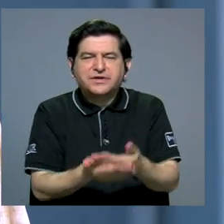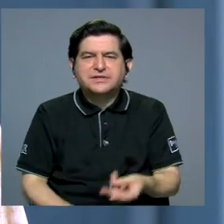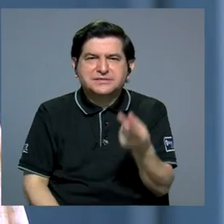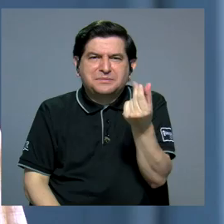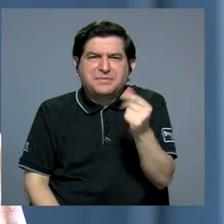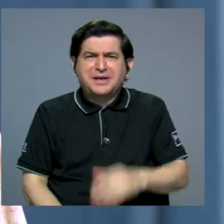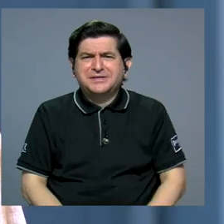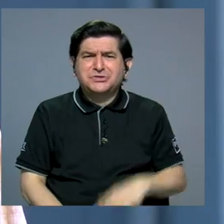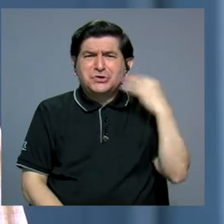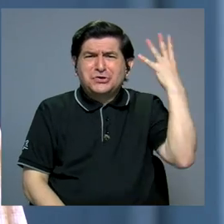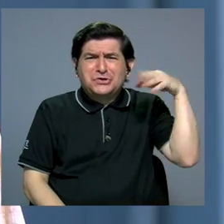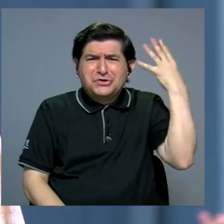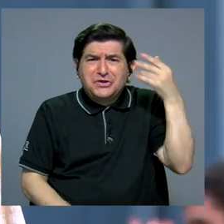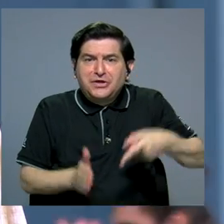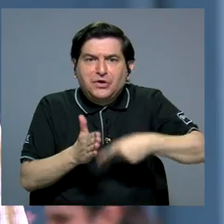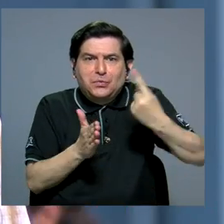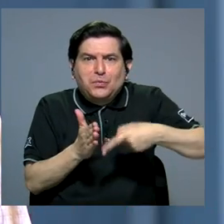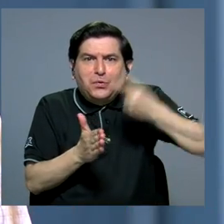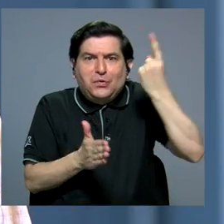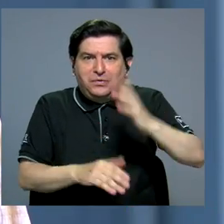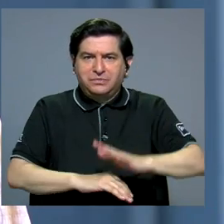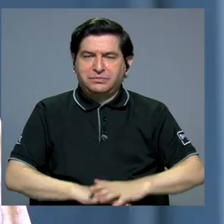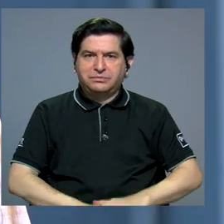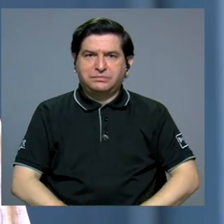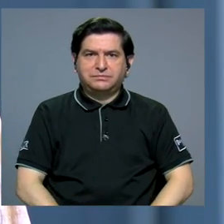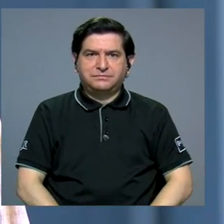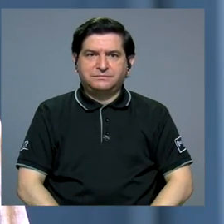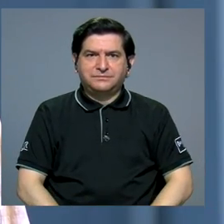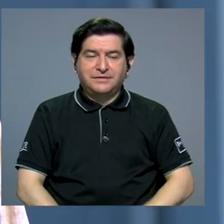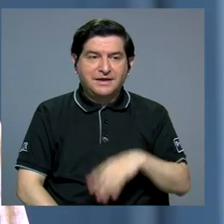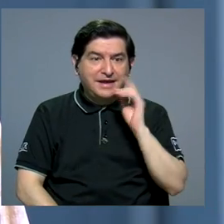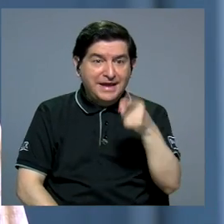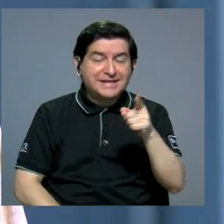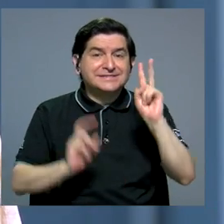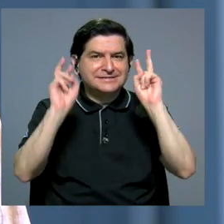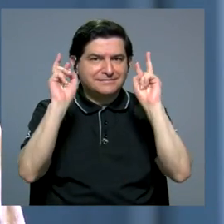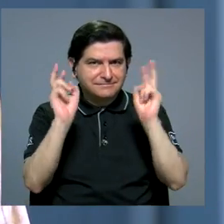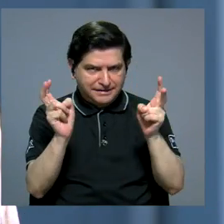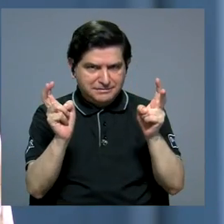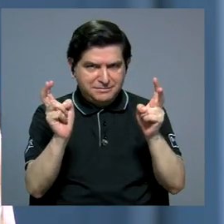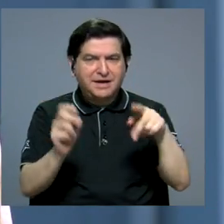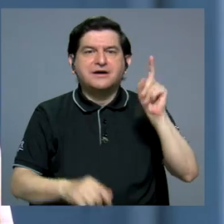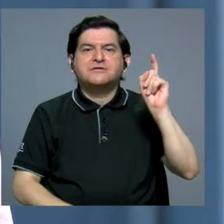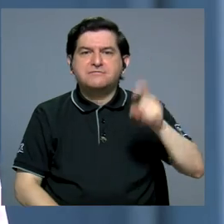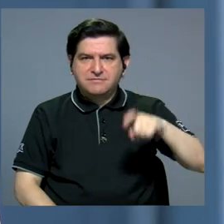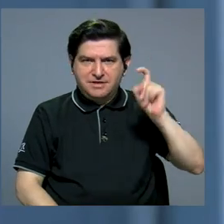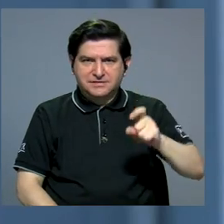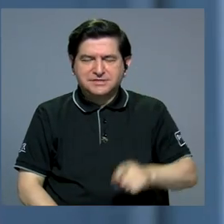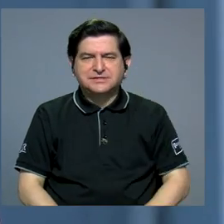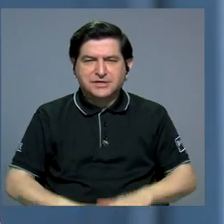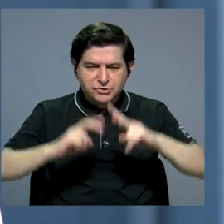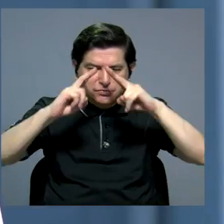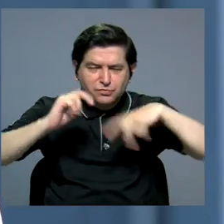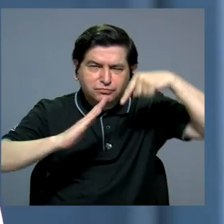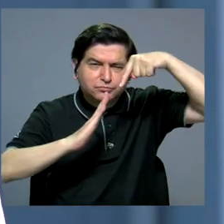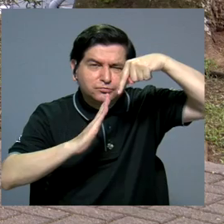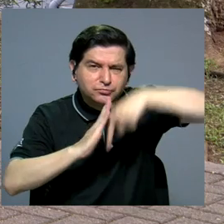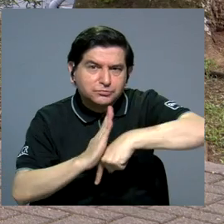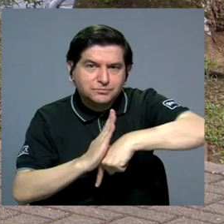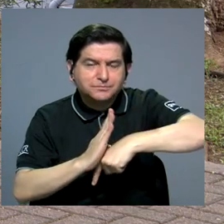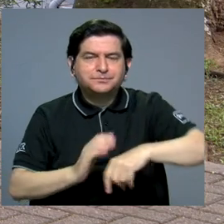precio ridículo muchas veces. Entonces, ese es un tema que hay que ver con lupa,